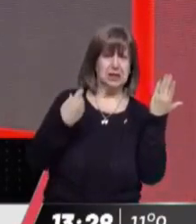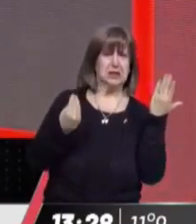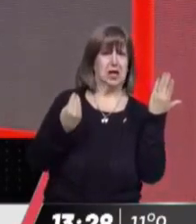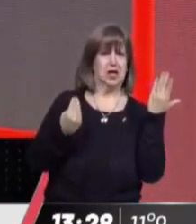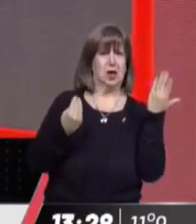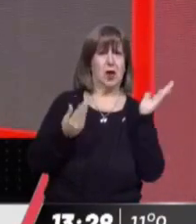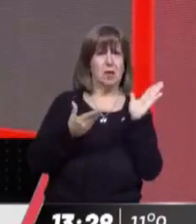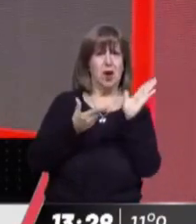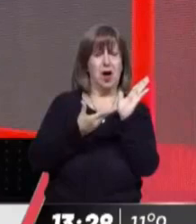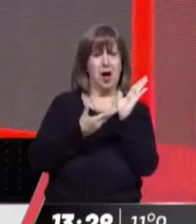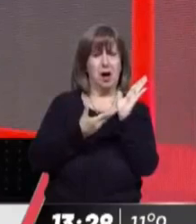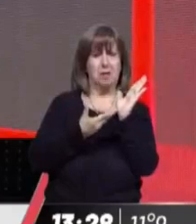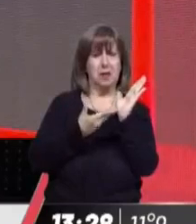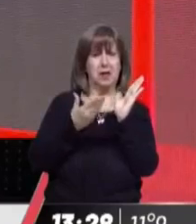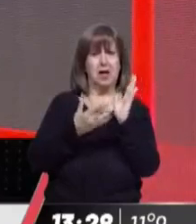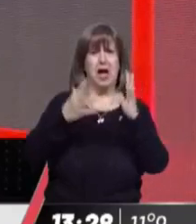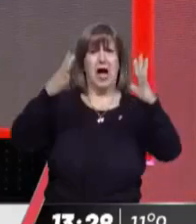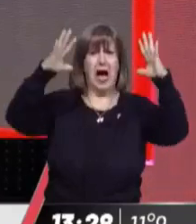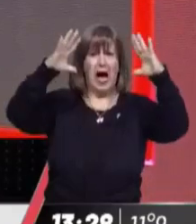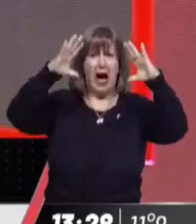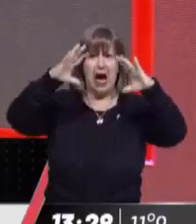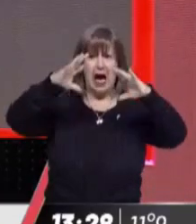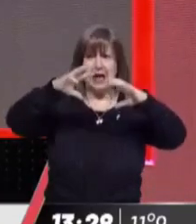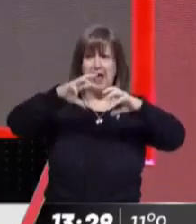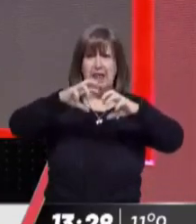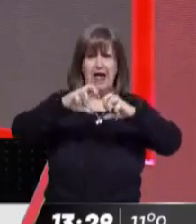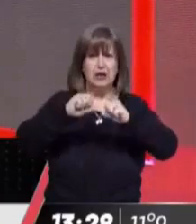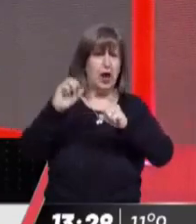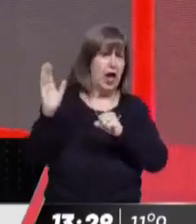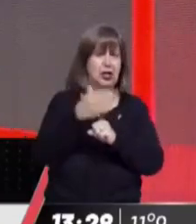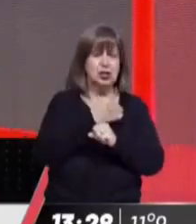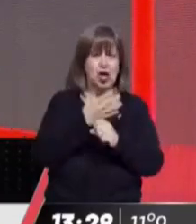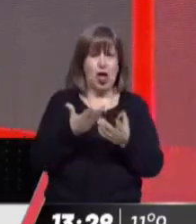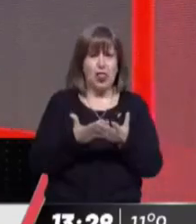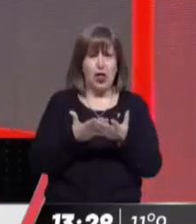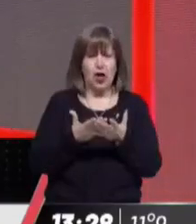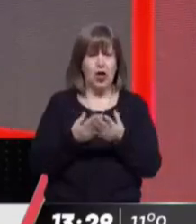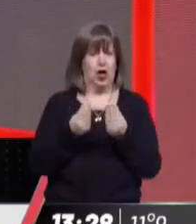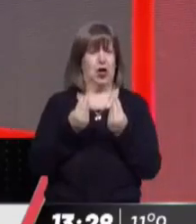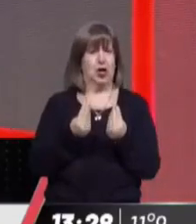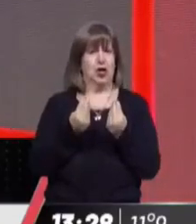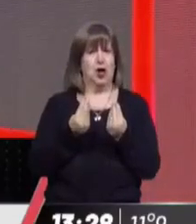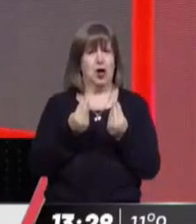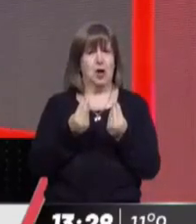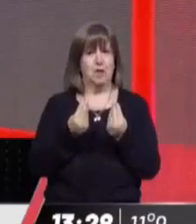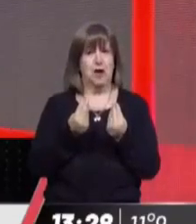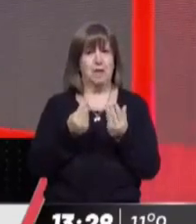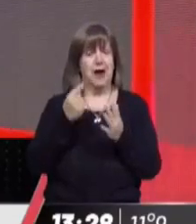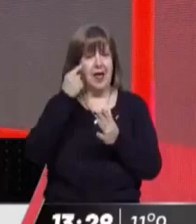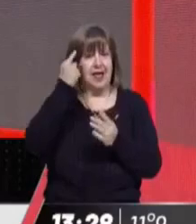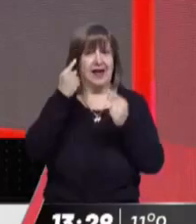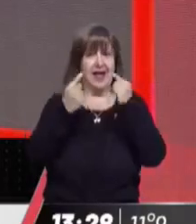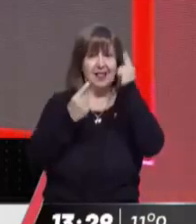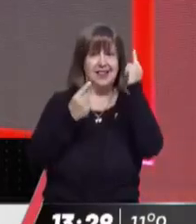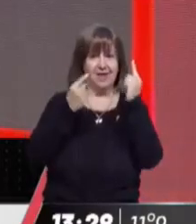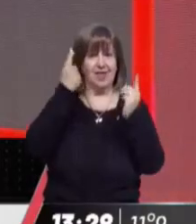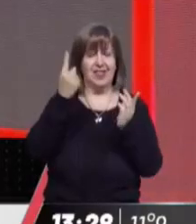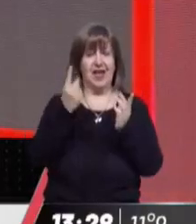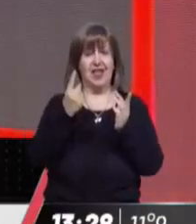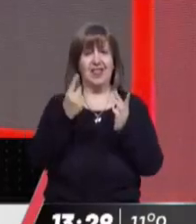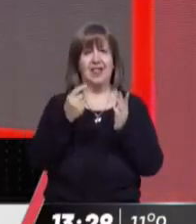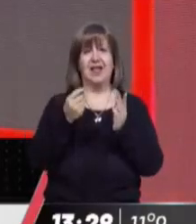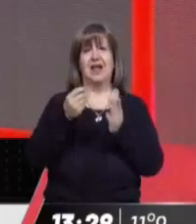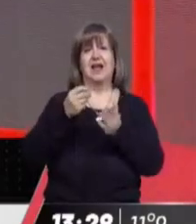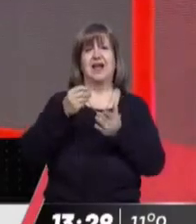crear un iPad hay que destruir dice el comercial todo instrumento que sirva para la creatividad desde los